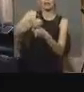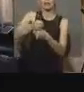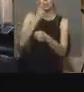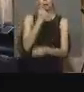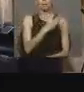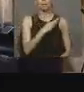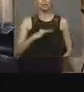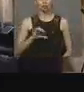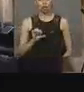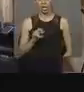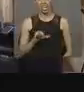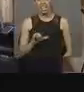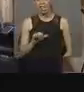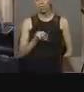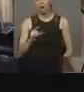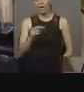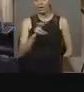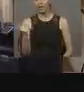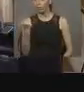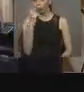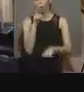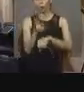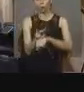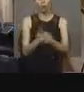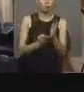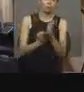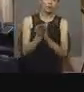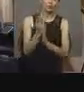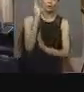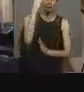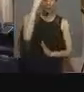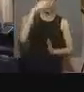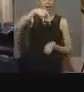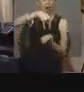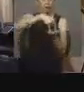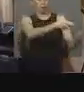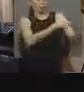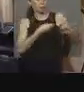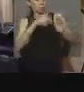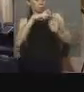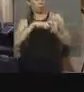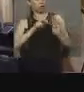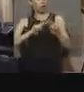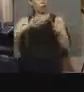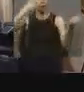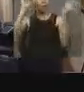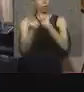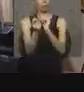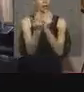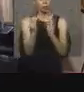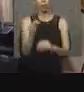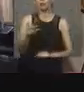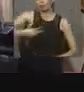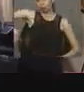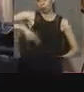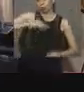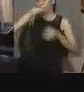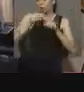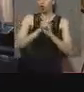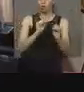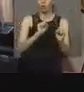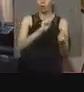son testigos que desde el primer día, cuando comenzamos a trabajar los proyectos de reforma educacional, dijimos que no podía haber